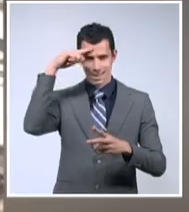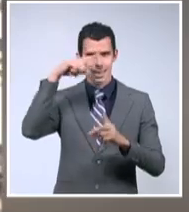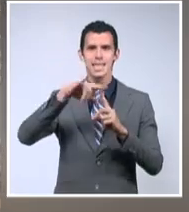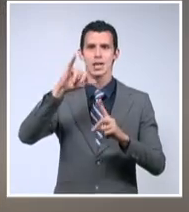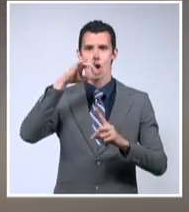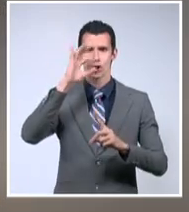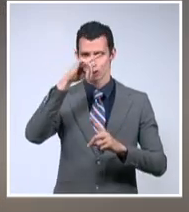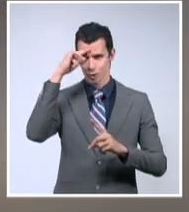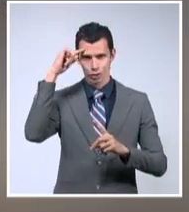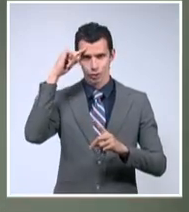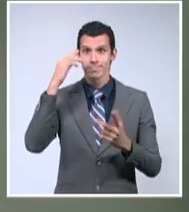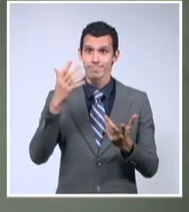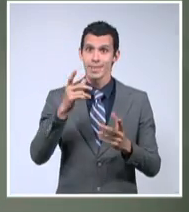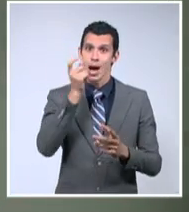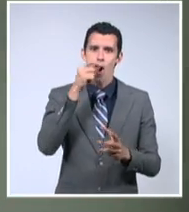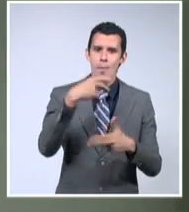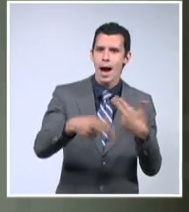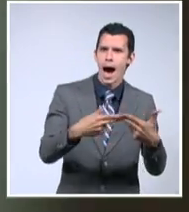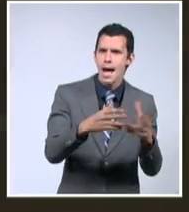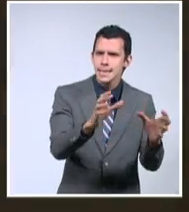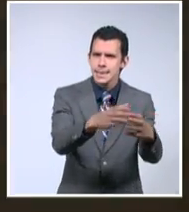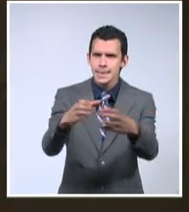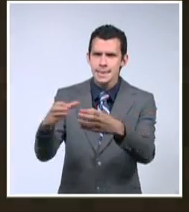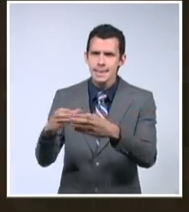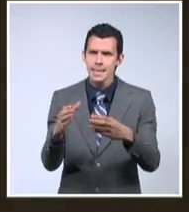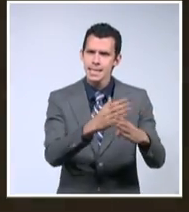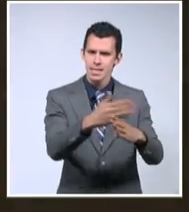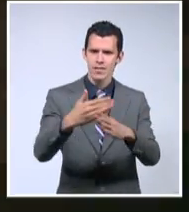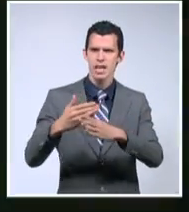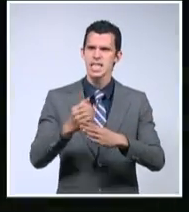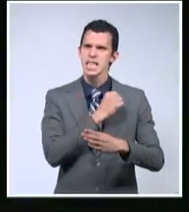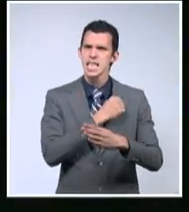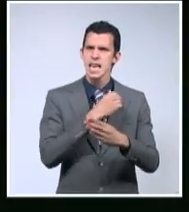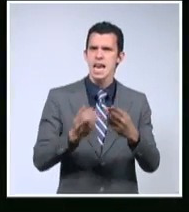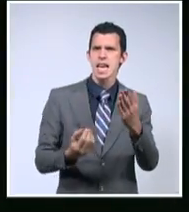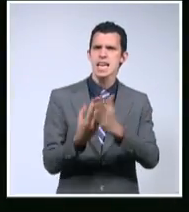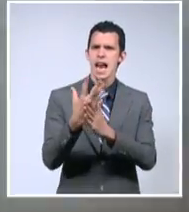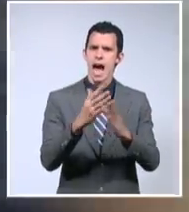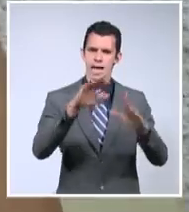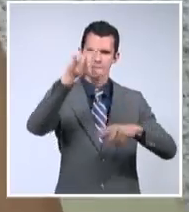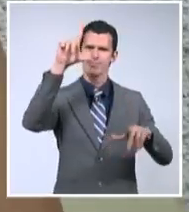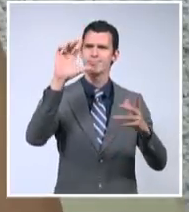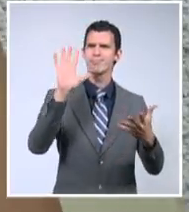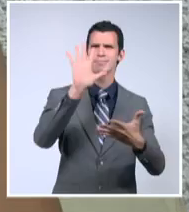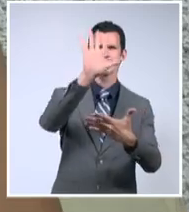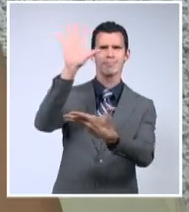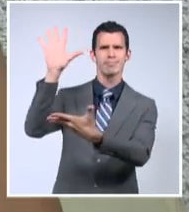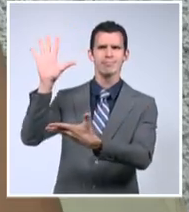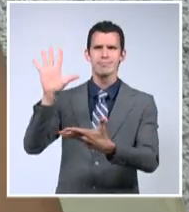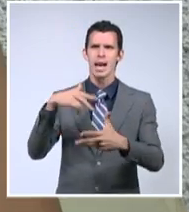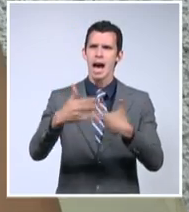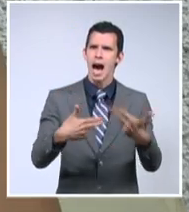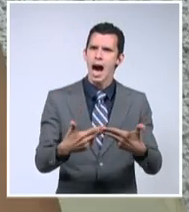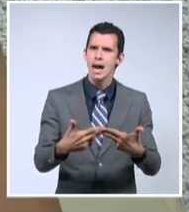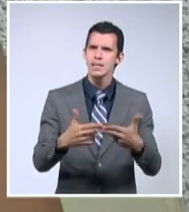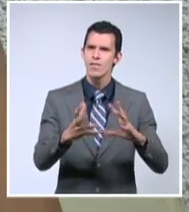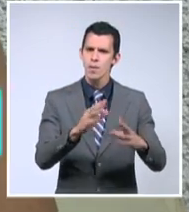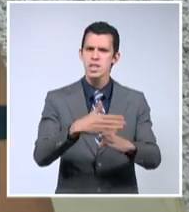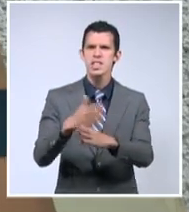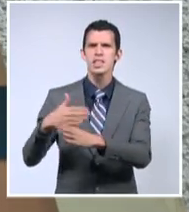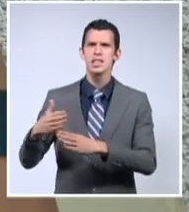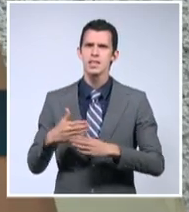crear una célula de su movimiento, colocar carteles y realizar sabotajes. Me dice por